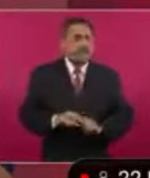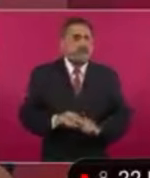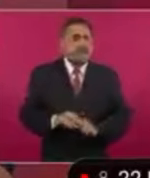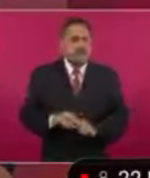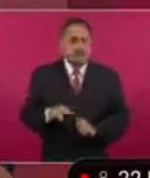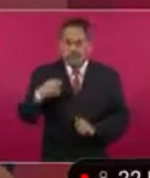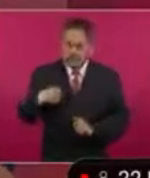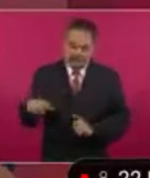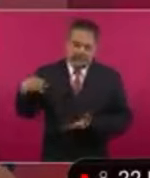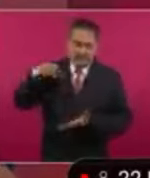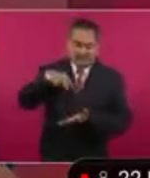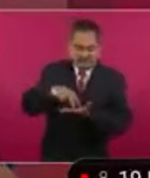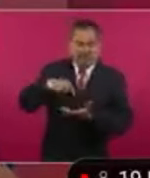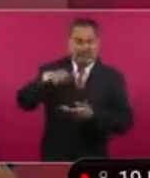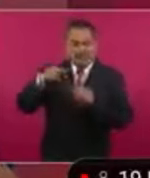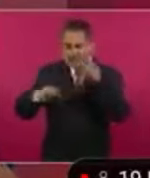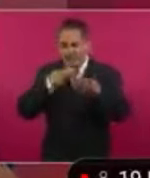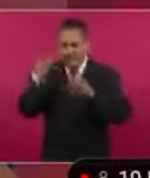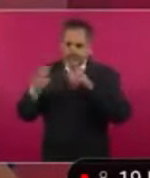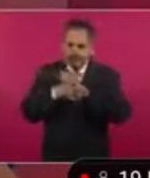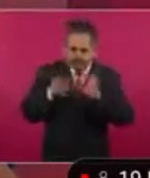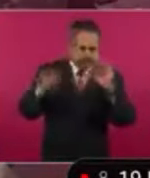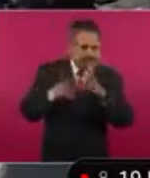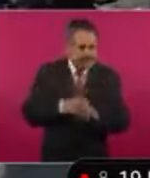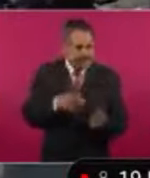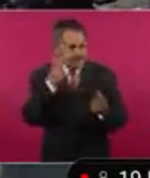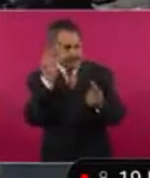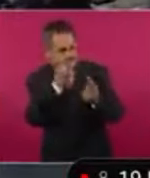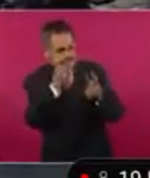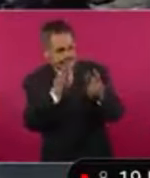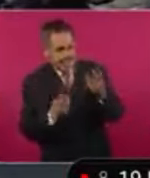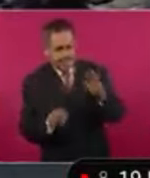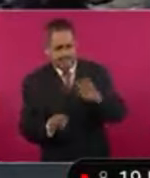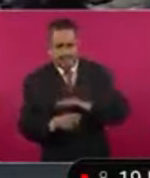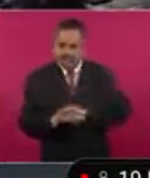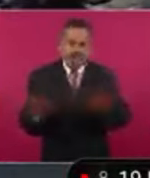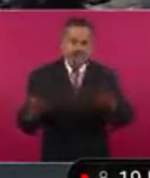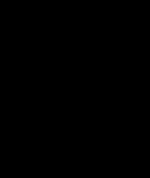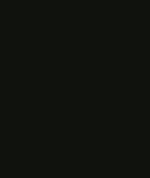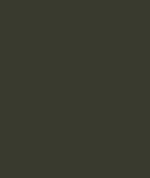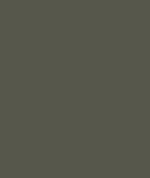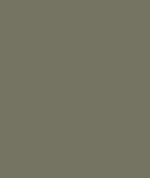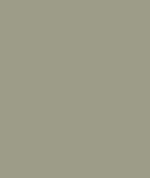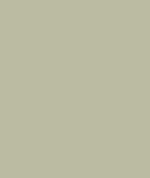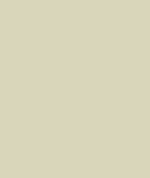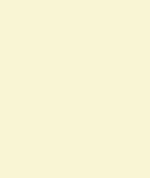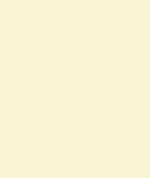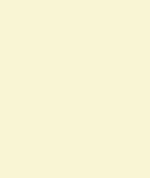aquí vamos a hablar sobre el tema. Y no es amenaza.